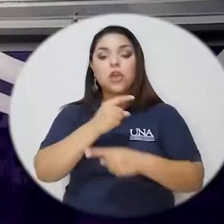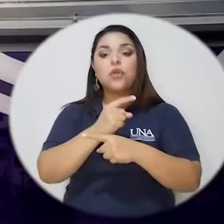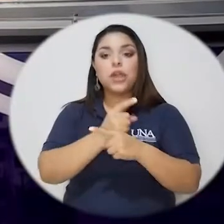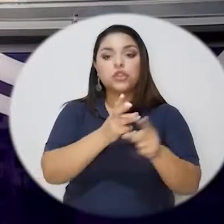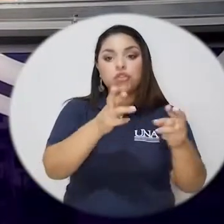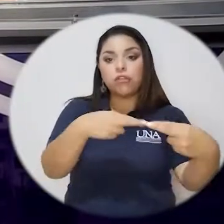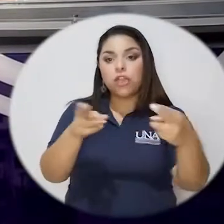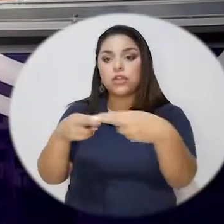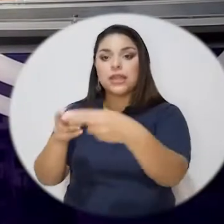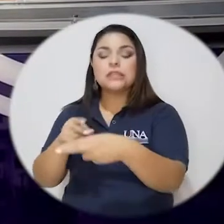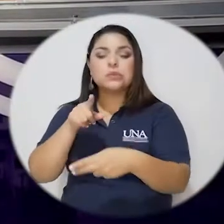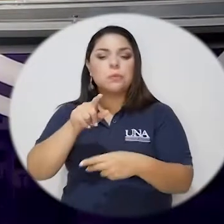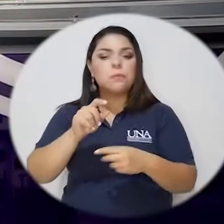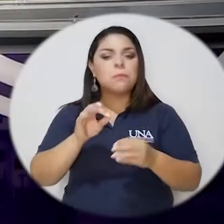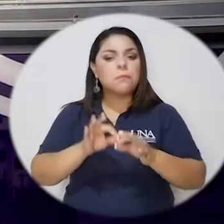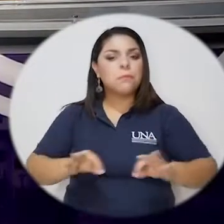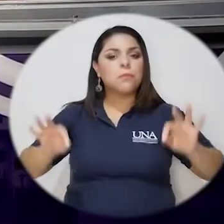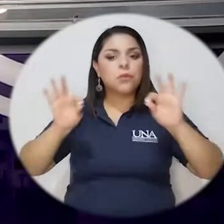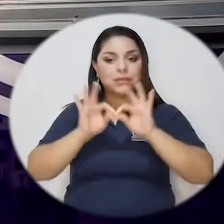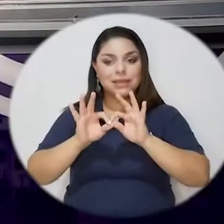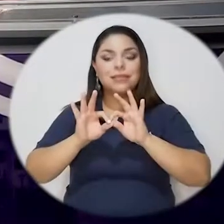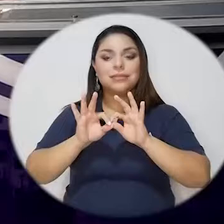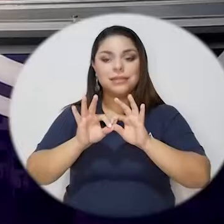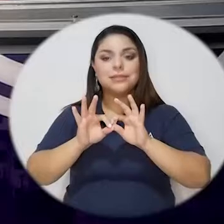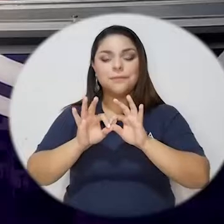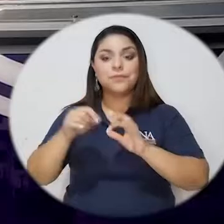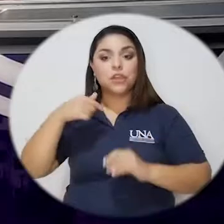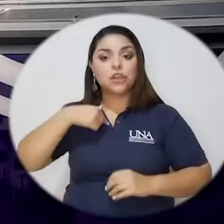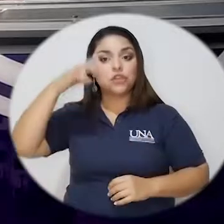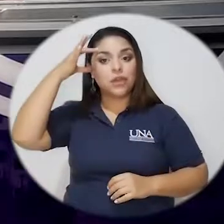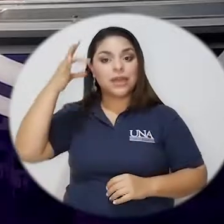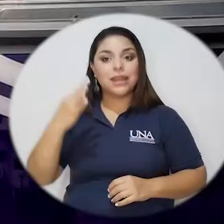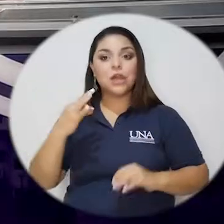educación son claves, como usted lo está planteando. Yo creo,